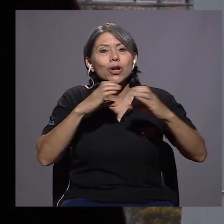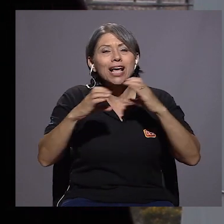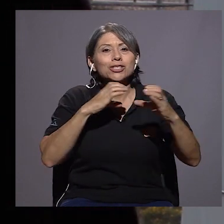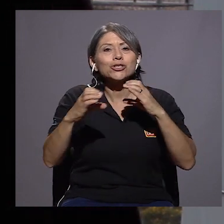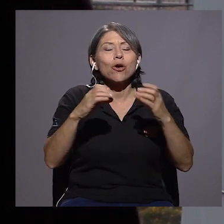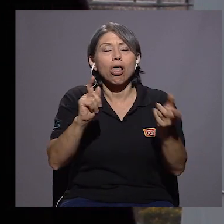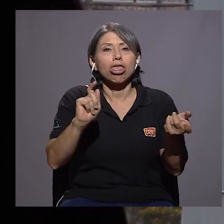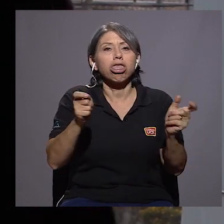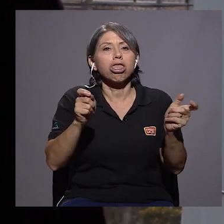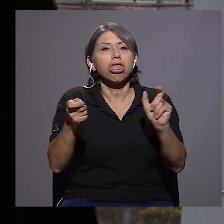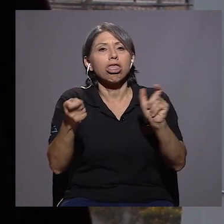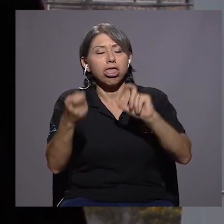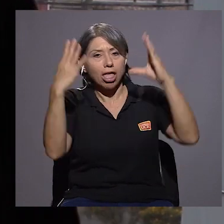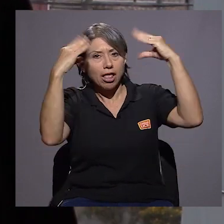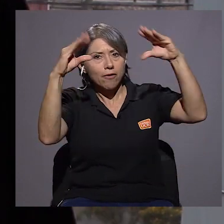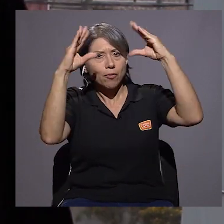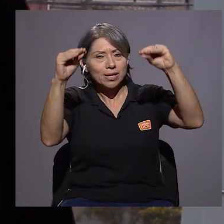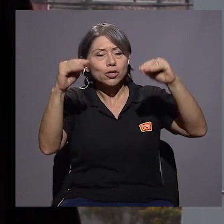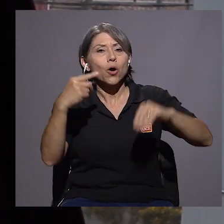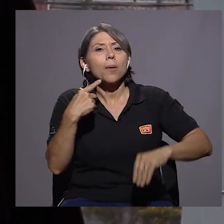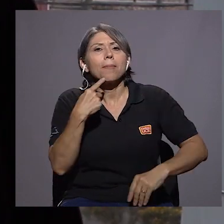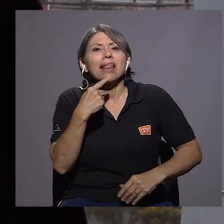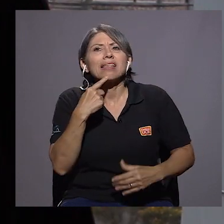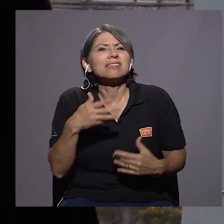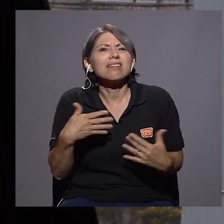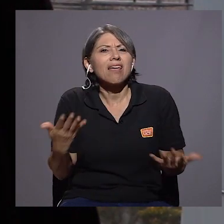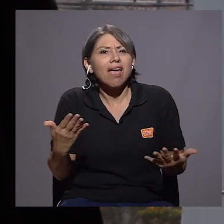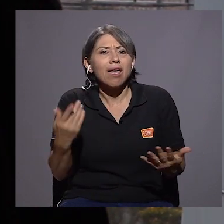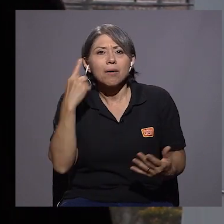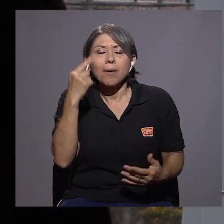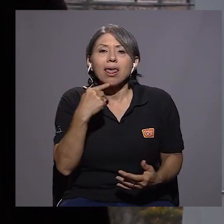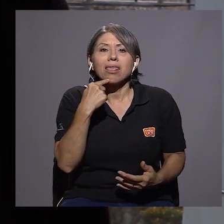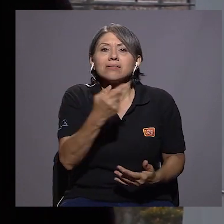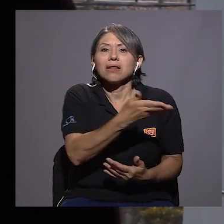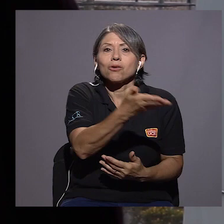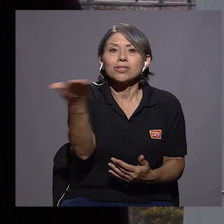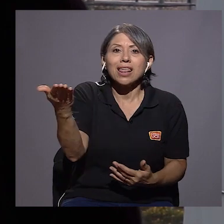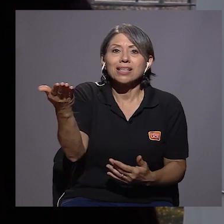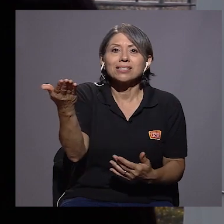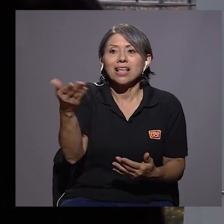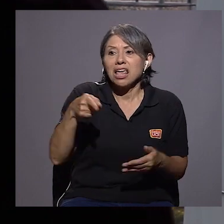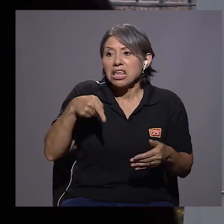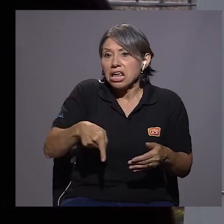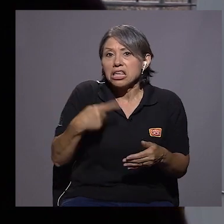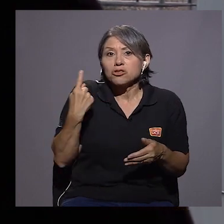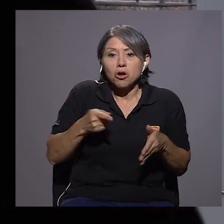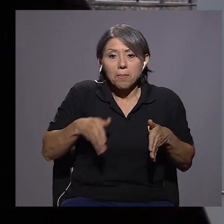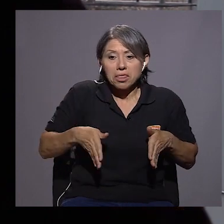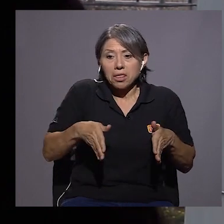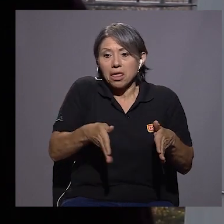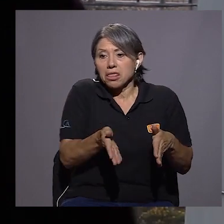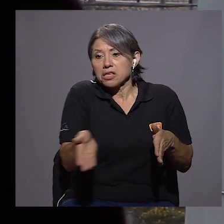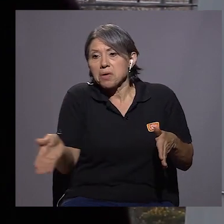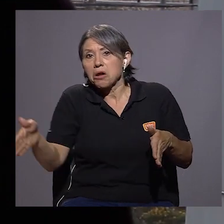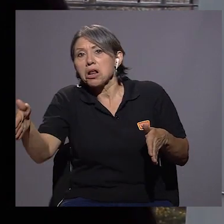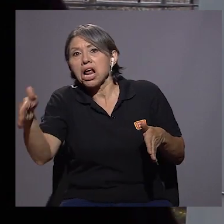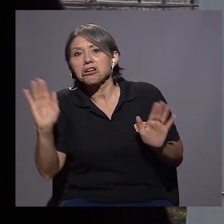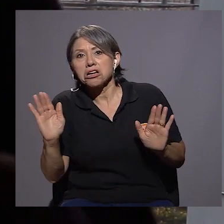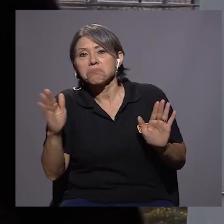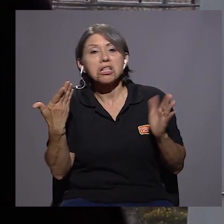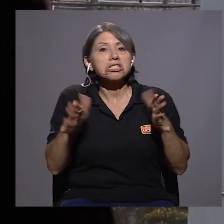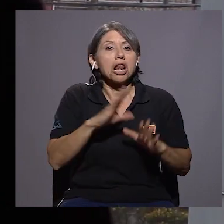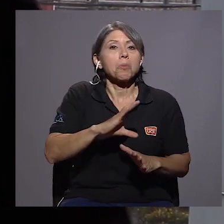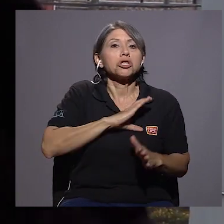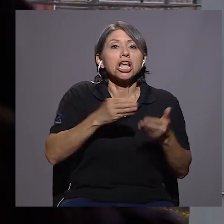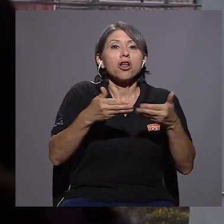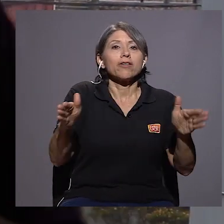comunicación tergiversan la información para decir ¿qué? Para decirle a las personas que desviaron el carril, que la policía simplemente lo abrió,